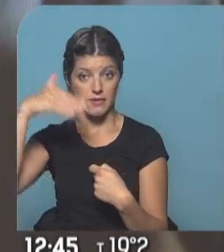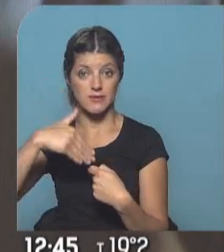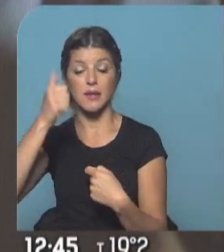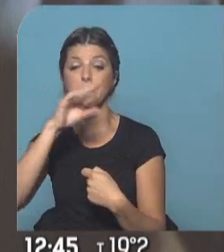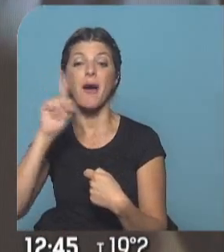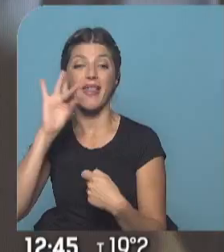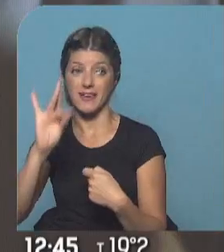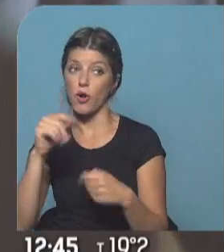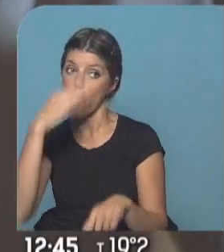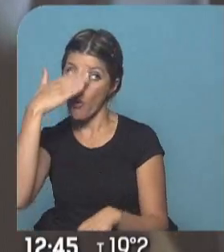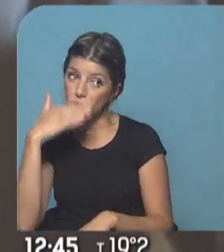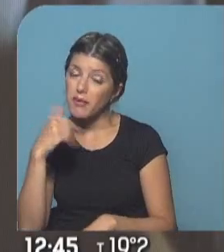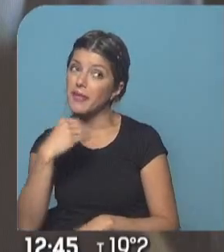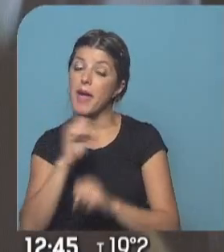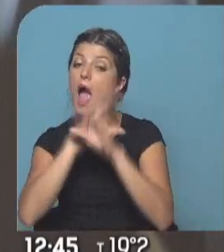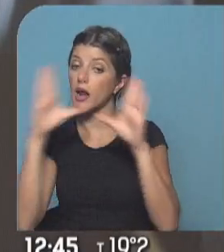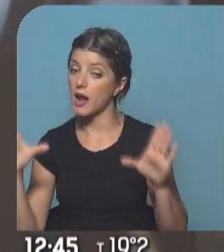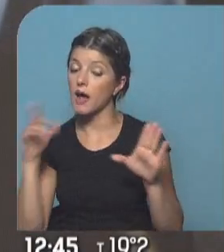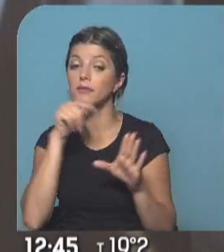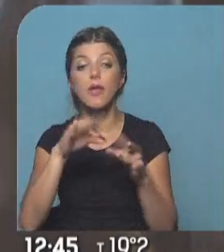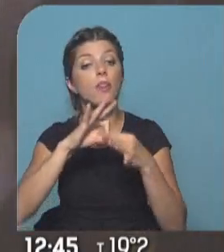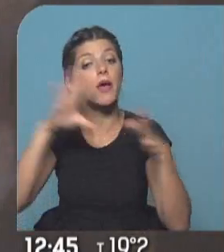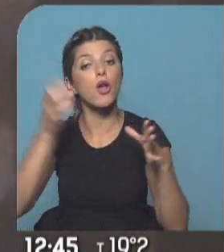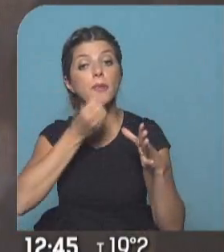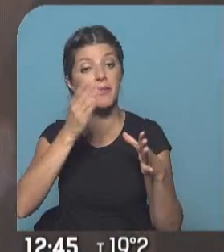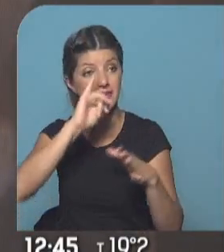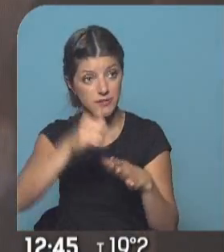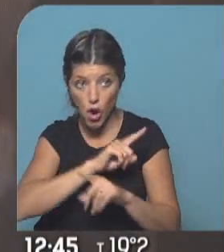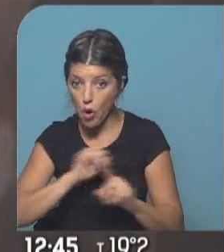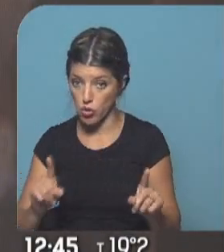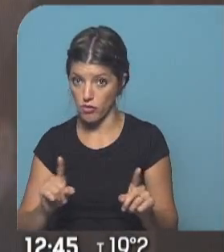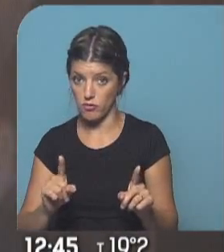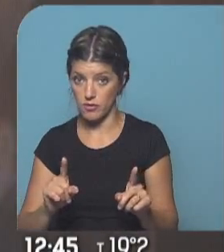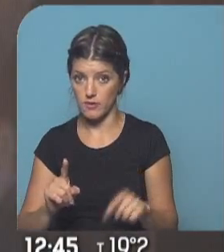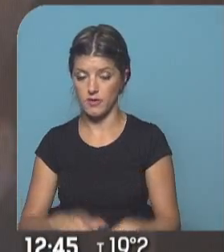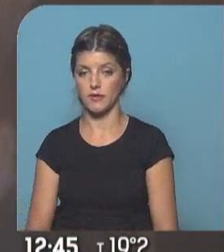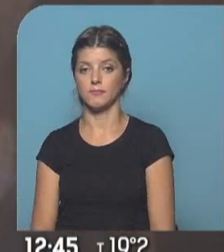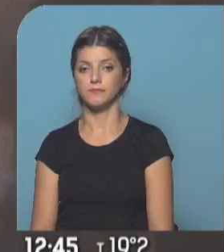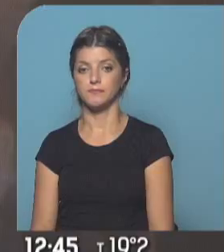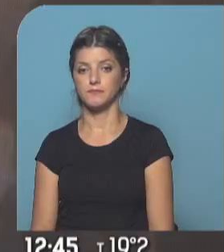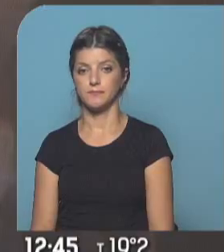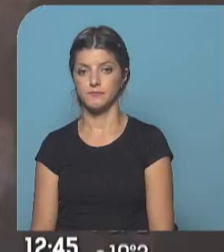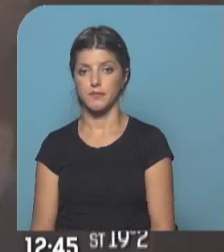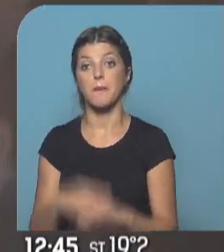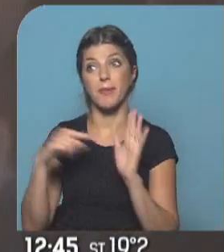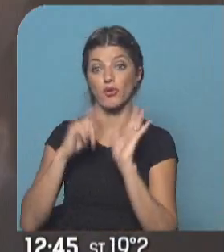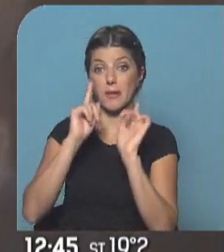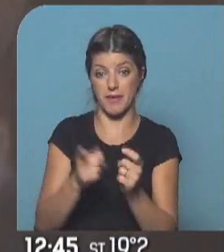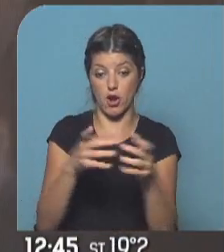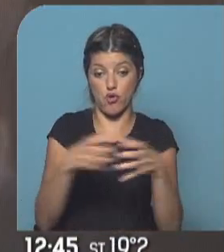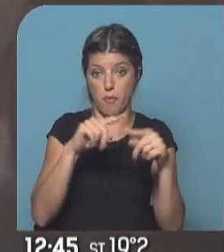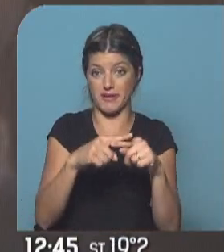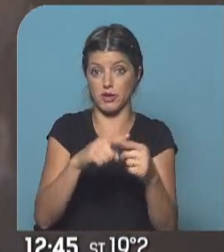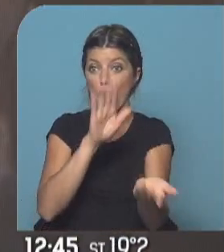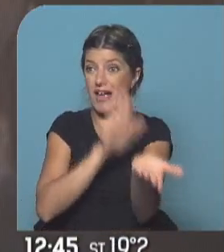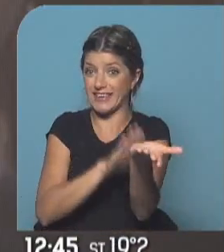suerte de ultimátum para que aclare, defina hacia dónde va esa declaración de independencia y suspensión de independencia, pero también desde el lado de la izquierda,